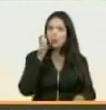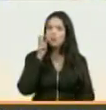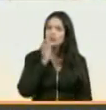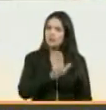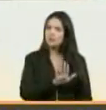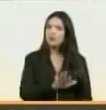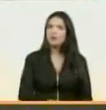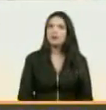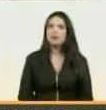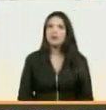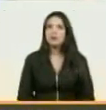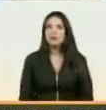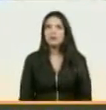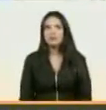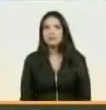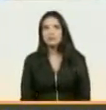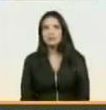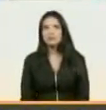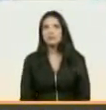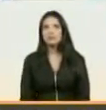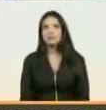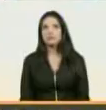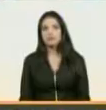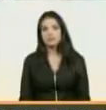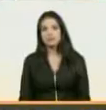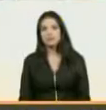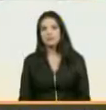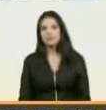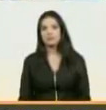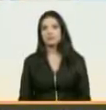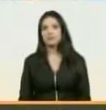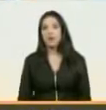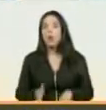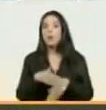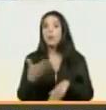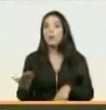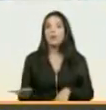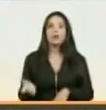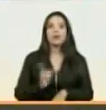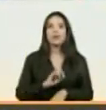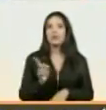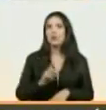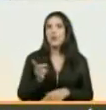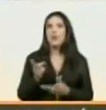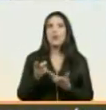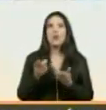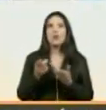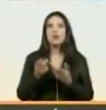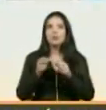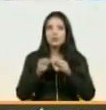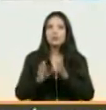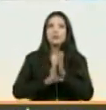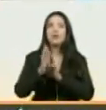ten paciencia, cálmate. Y no se presten para eso, porque con ello no se abona el terreno para la paz.